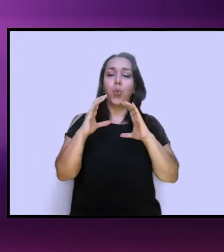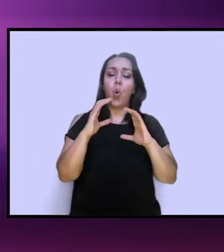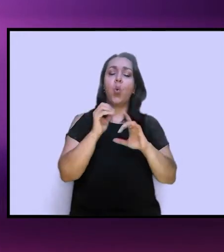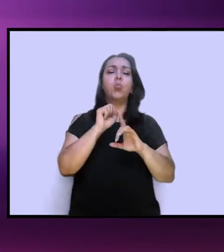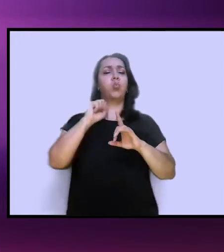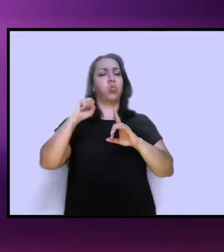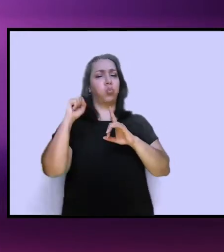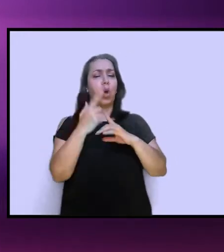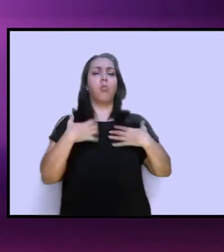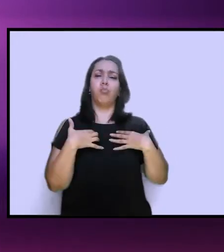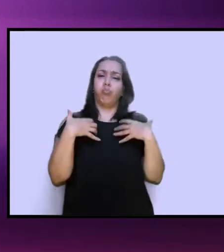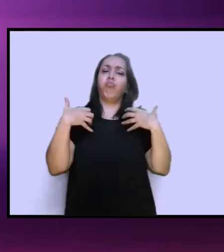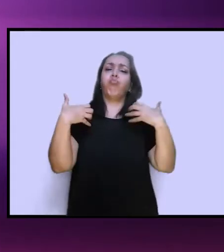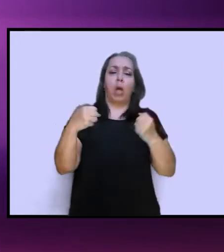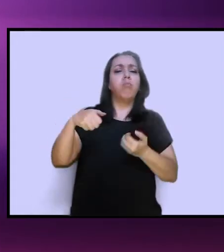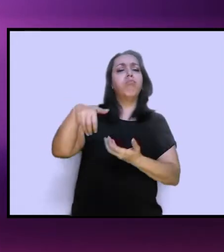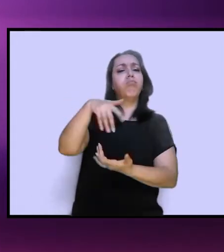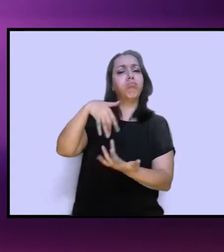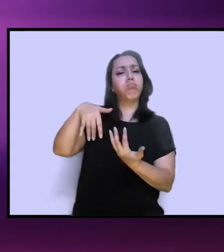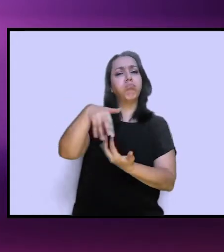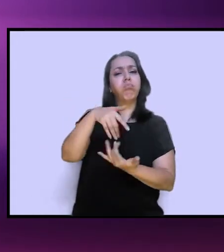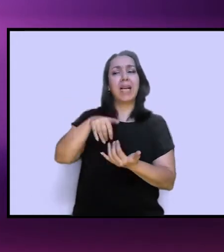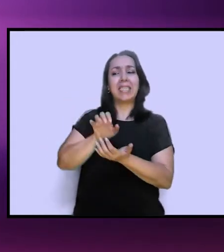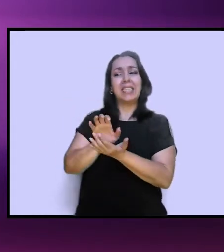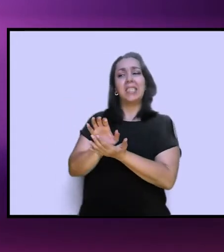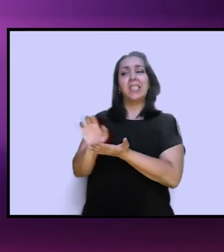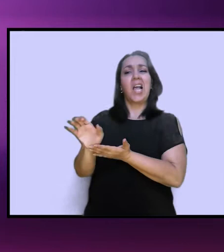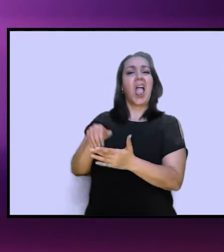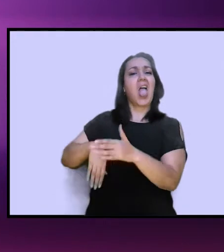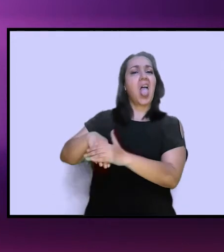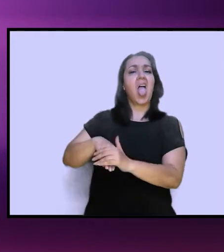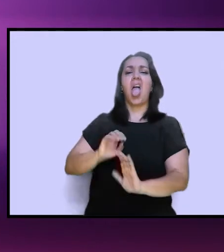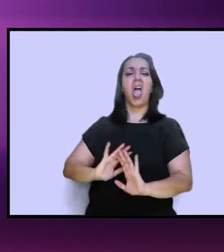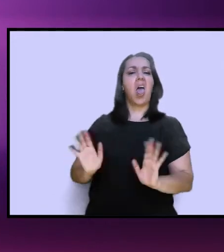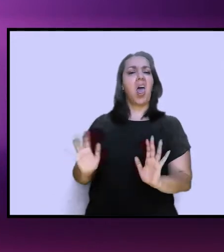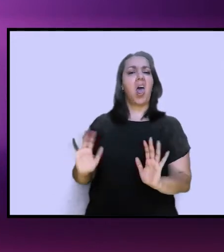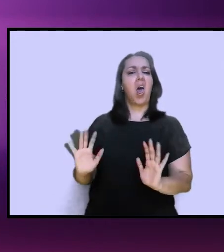convivencia y eliminemos todo tipo de barreras,